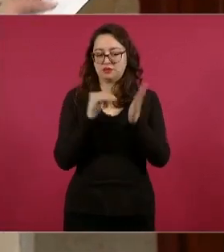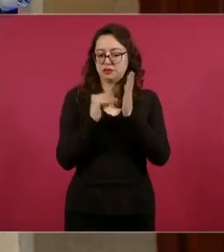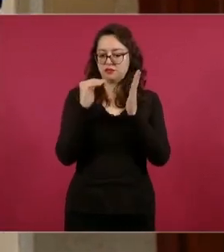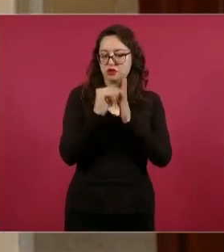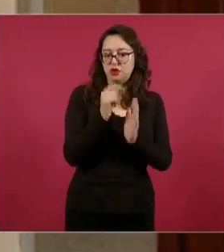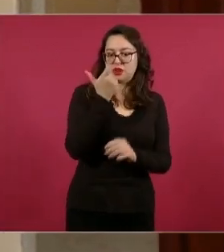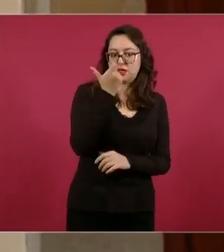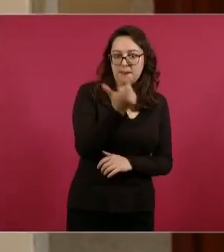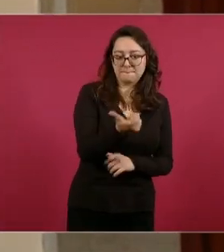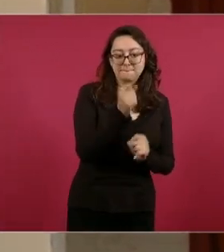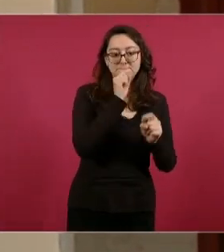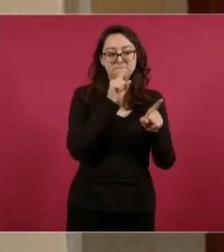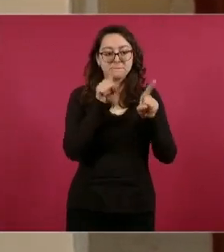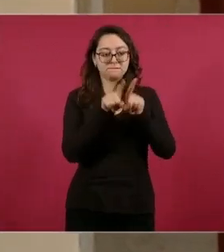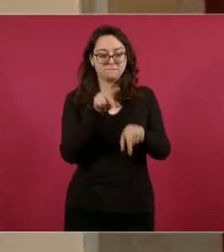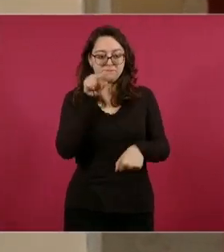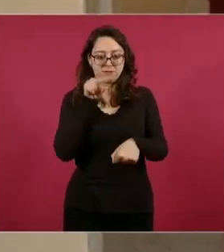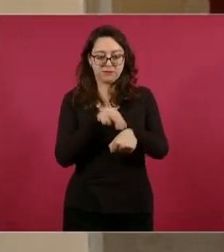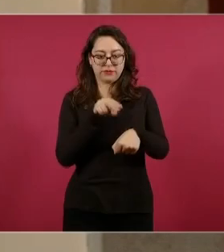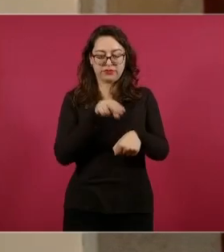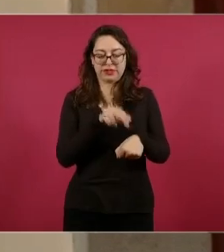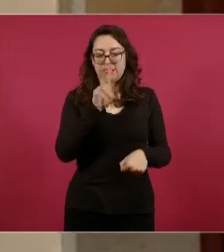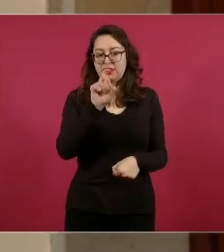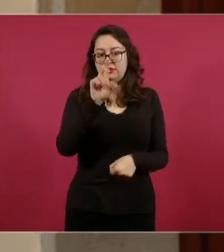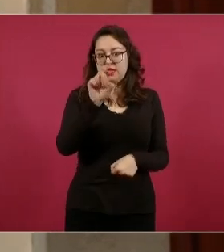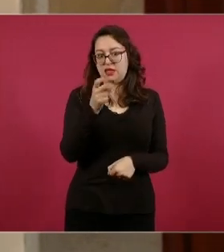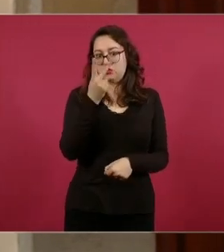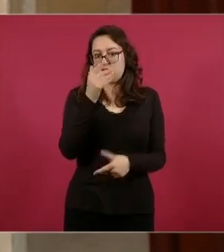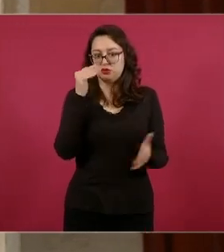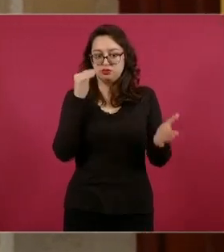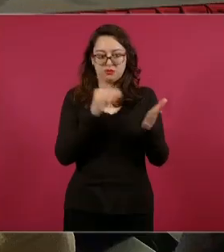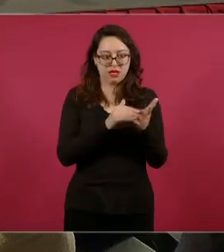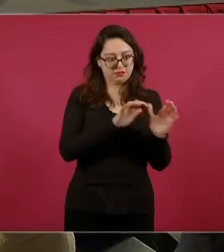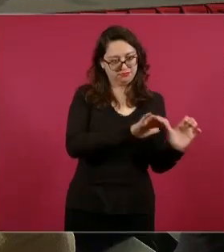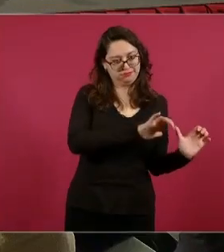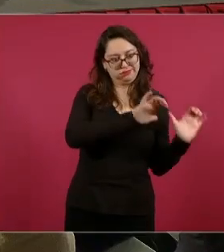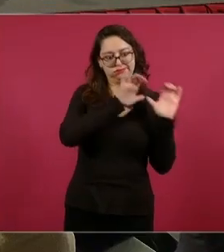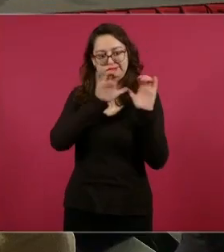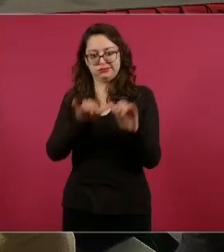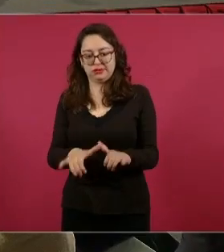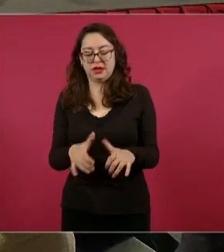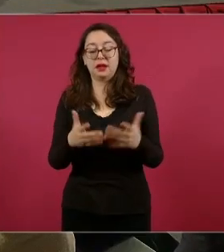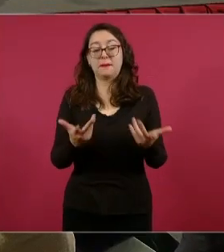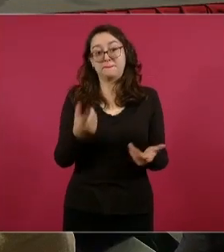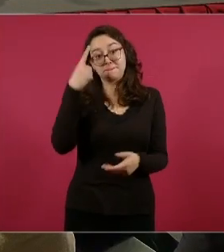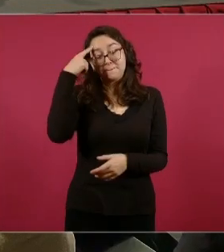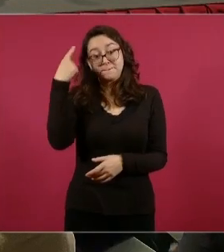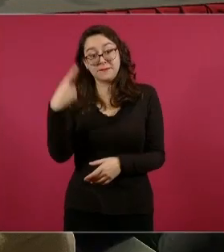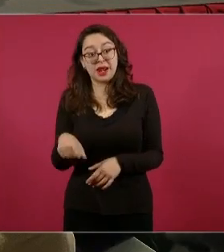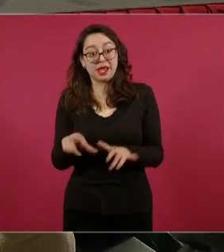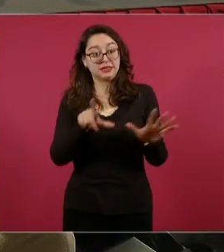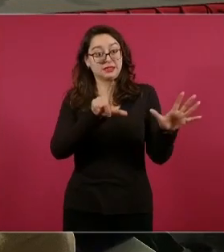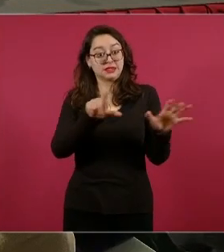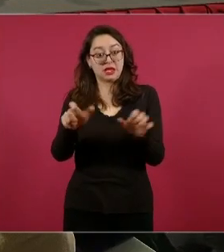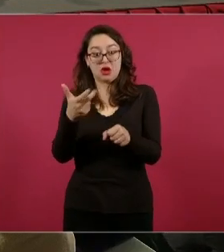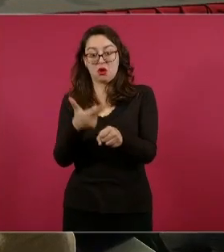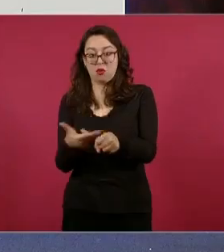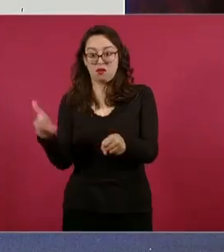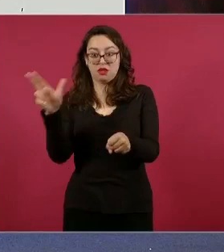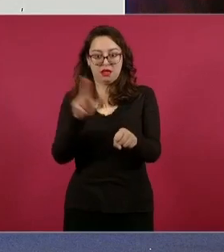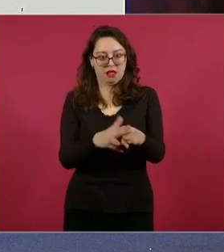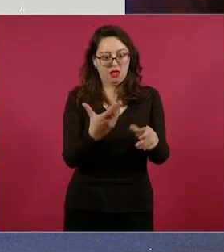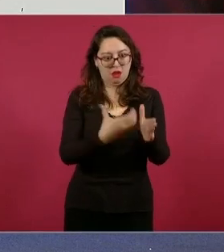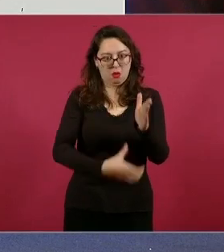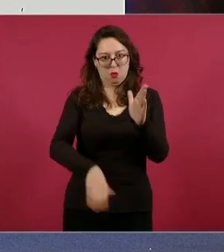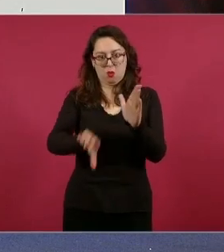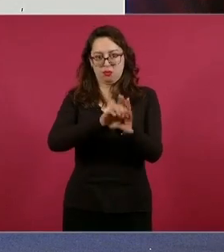la contratación de 32.000 especialistas para echar a andar en más de 700 hospitales estos